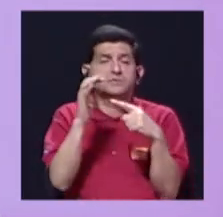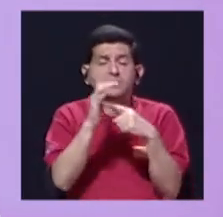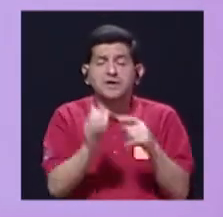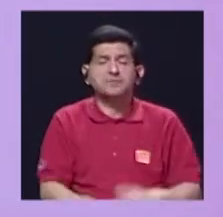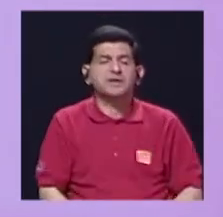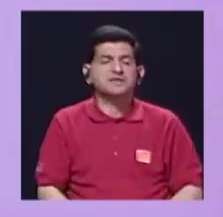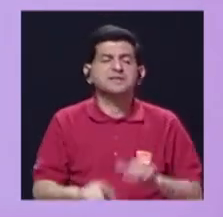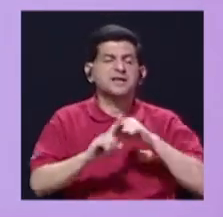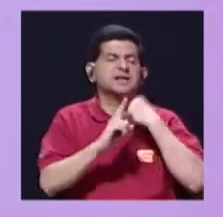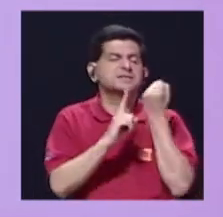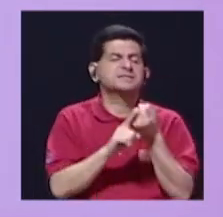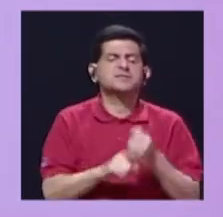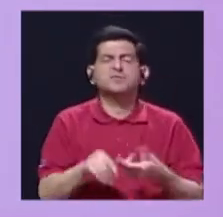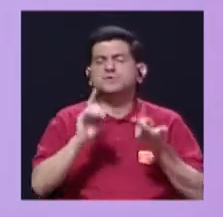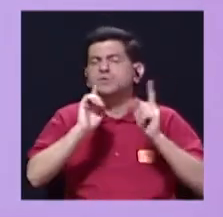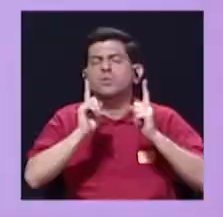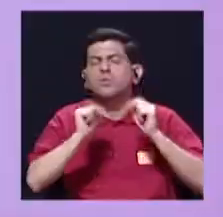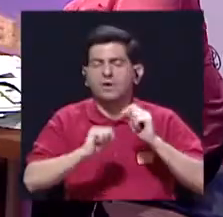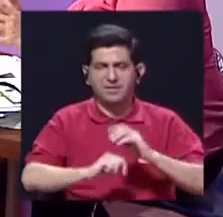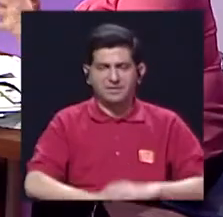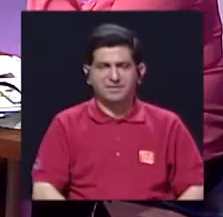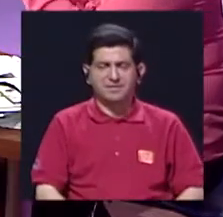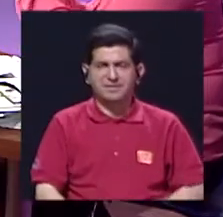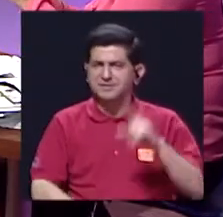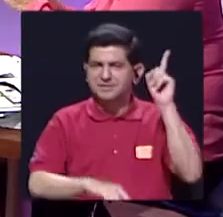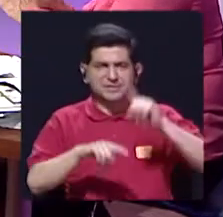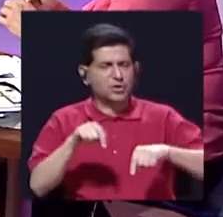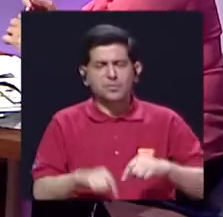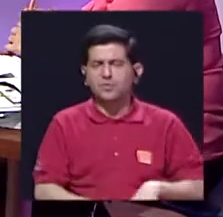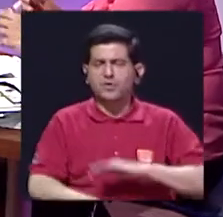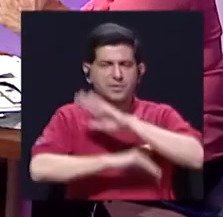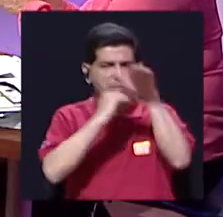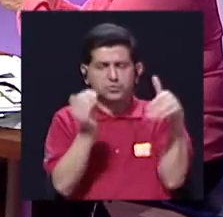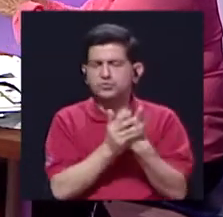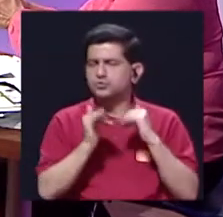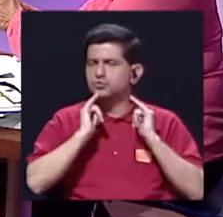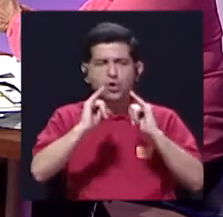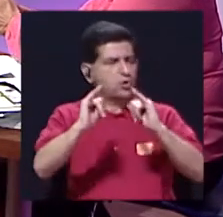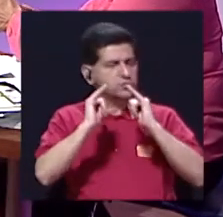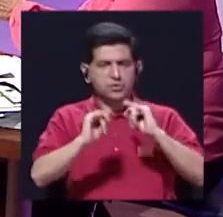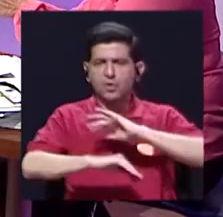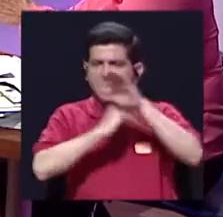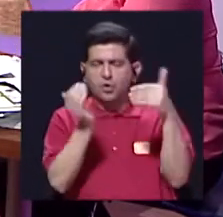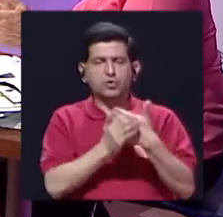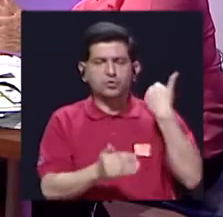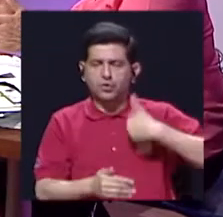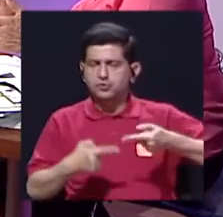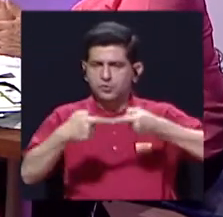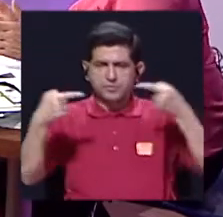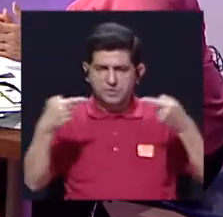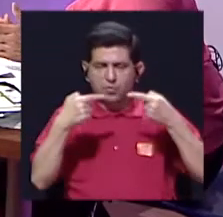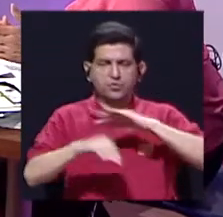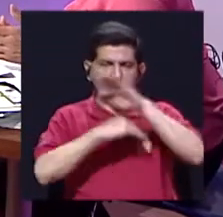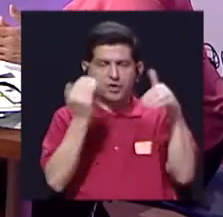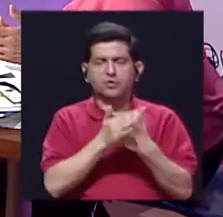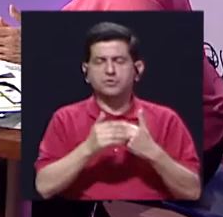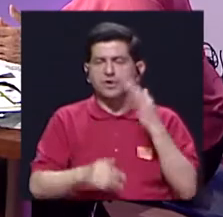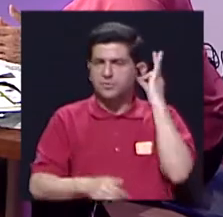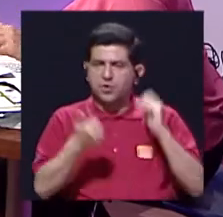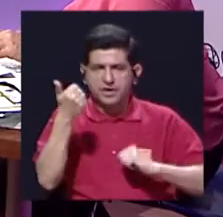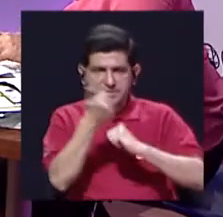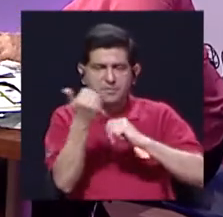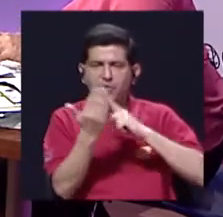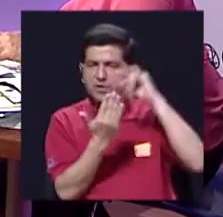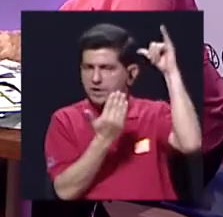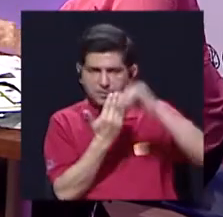va la cosa. Sí, bueno, no podemos hacer como que todas son iguales, ni que no, todos los hombres están en contra, ni que todas las mujeres están a favor del proyecto,